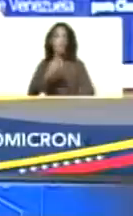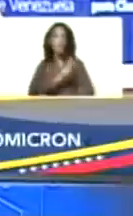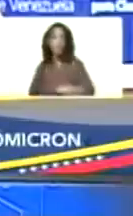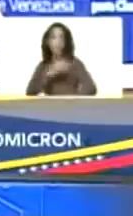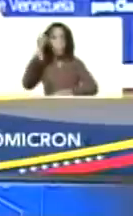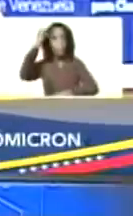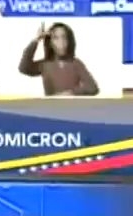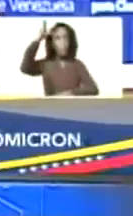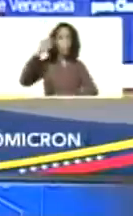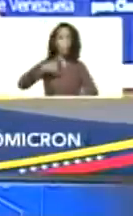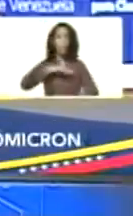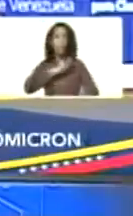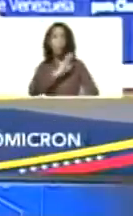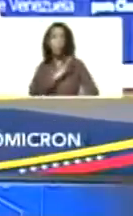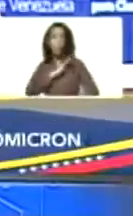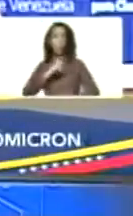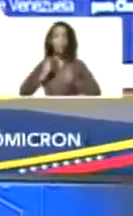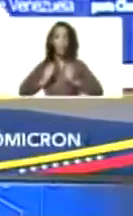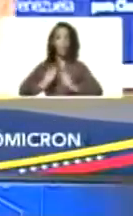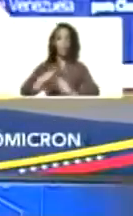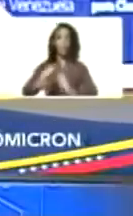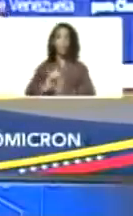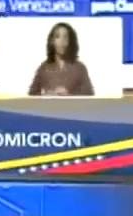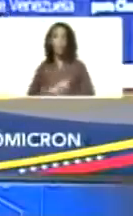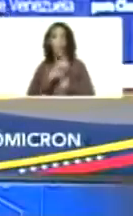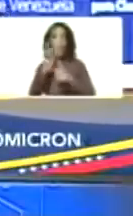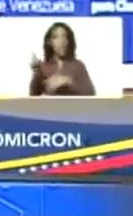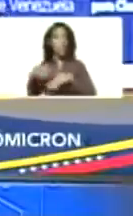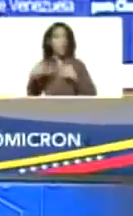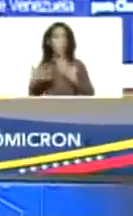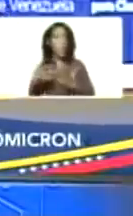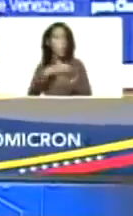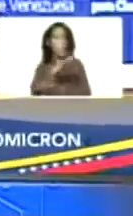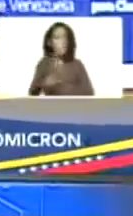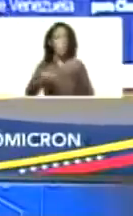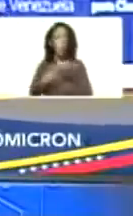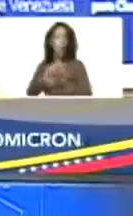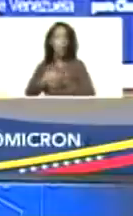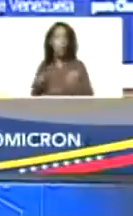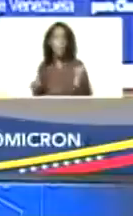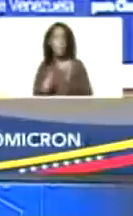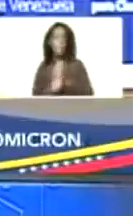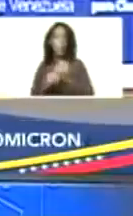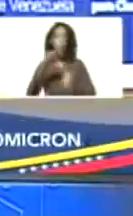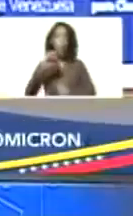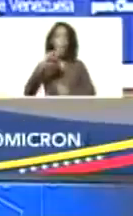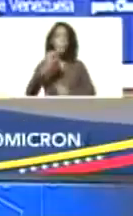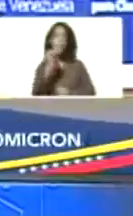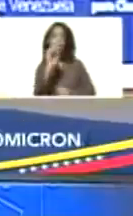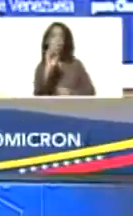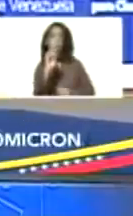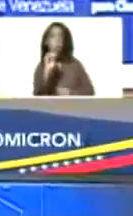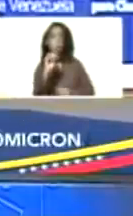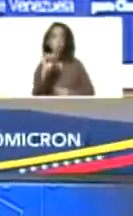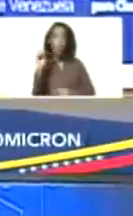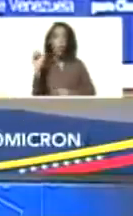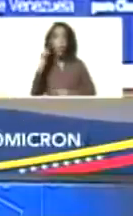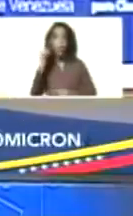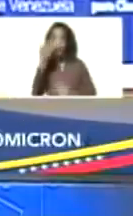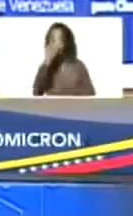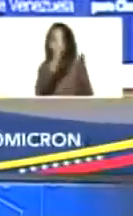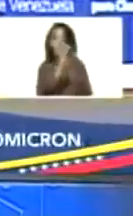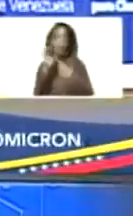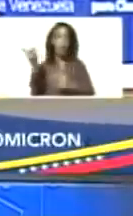nuestra para el tratamiento. Esos son los problemas asociados a Omicron. Bueno, enfrentamos